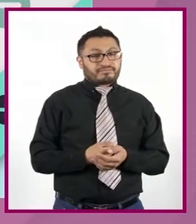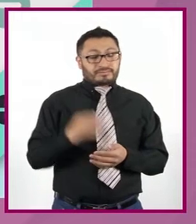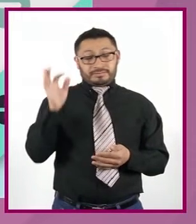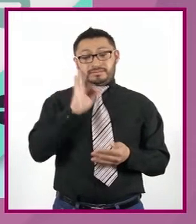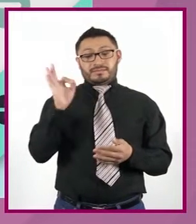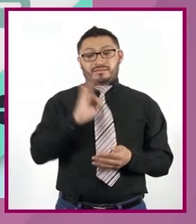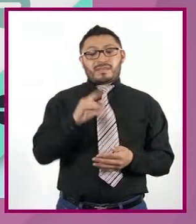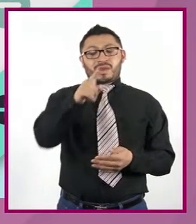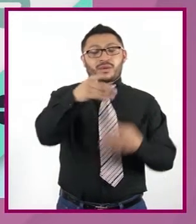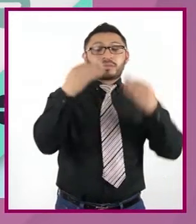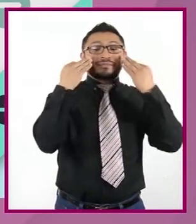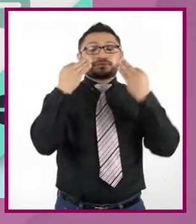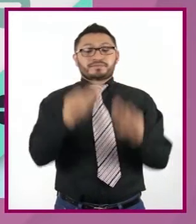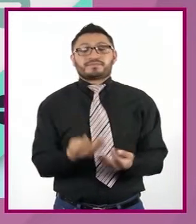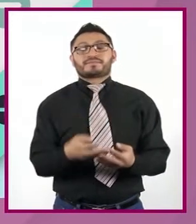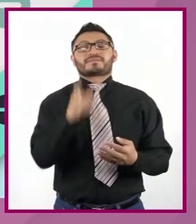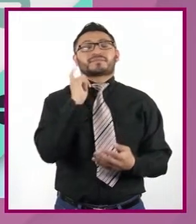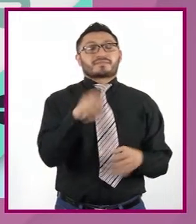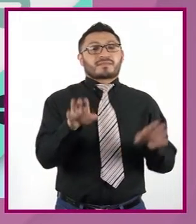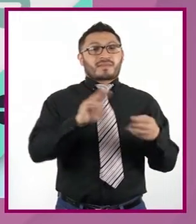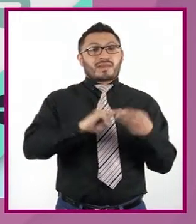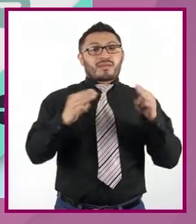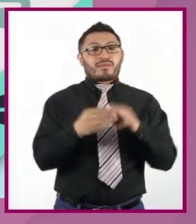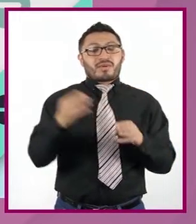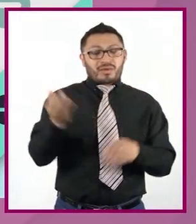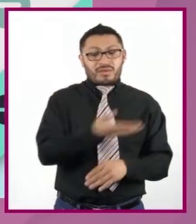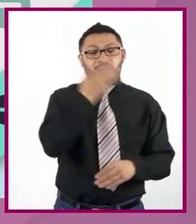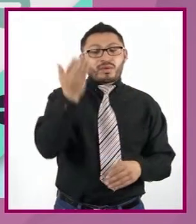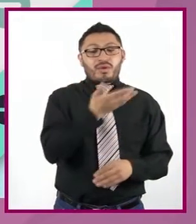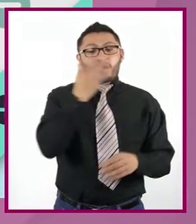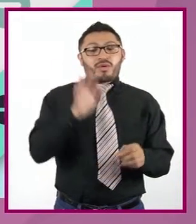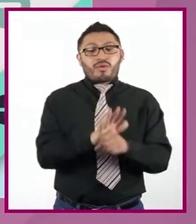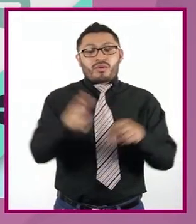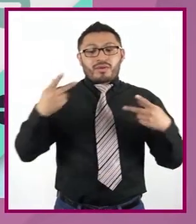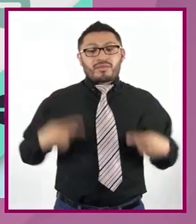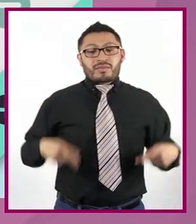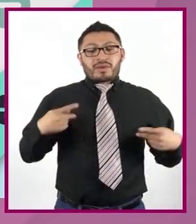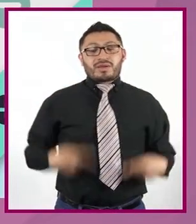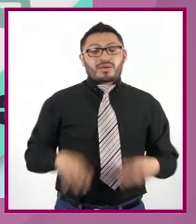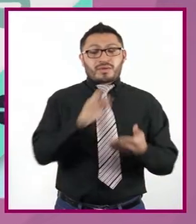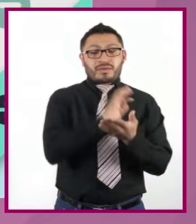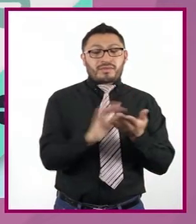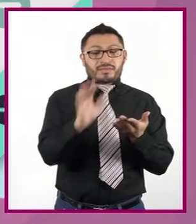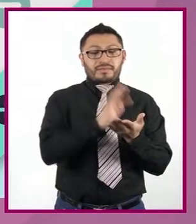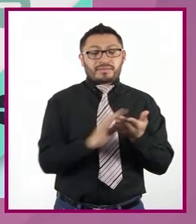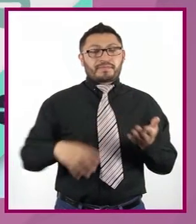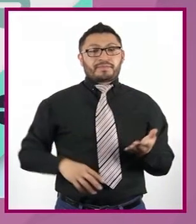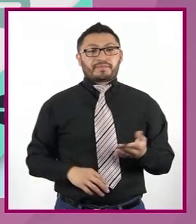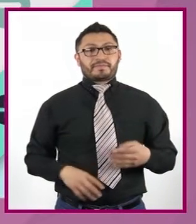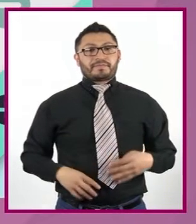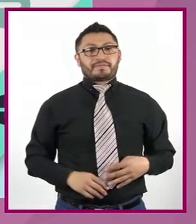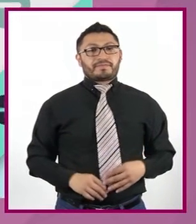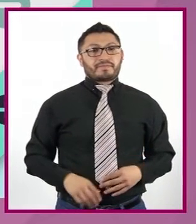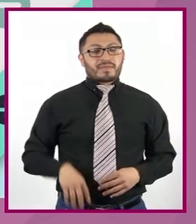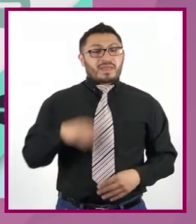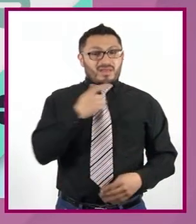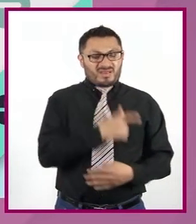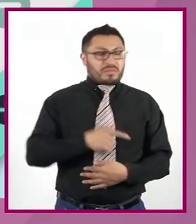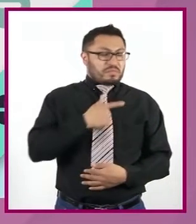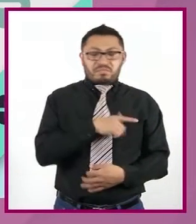Probablemente se hayan dado cuenta que el motivo más frecuente por el que las personas leen es por